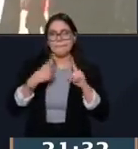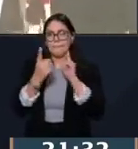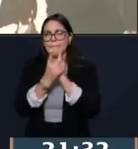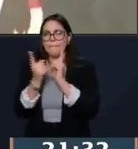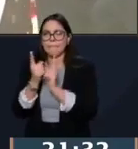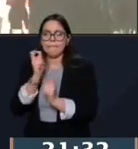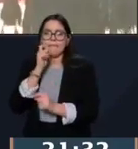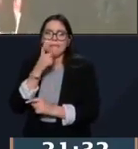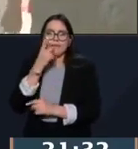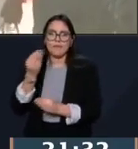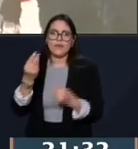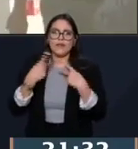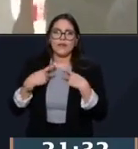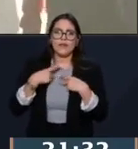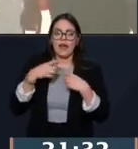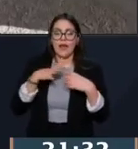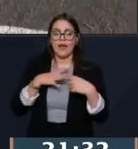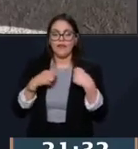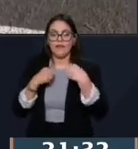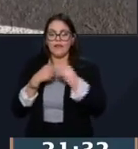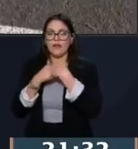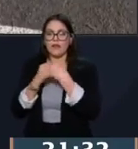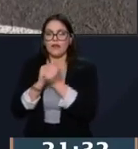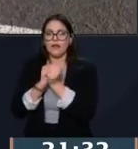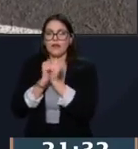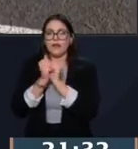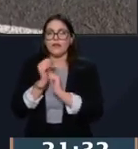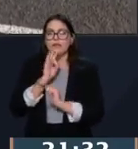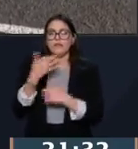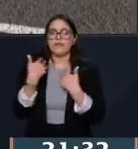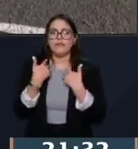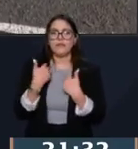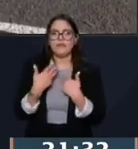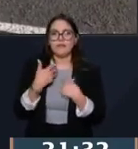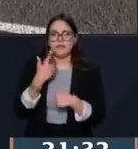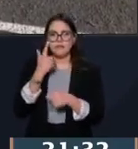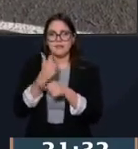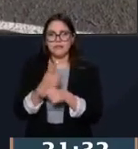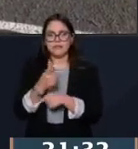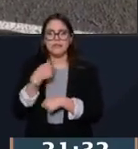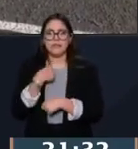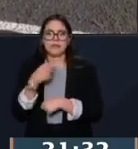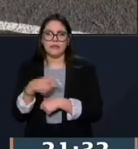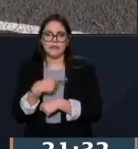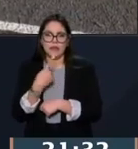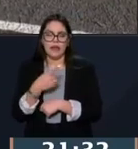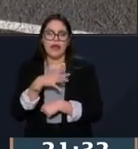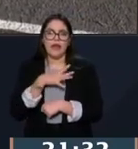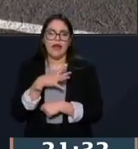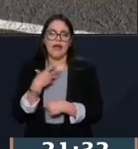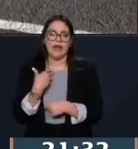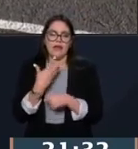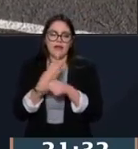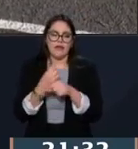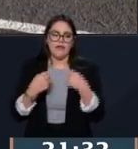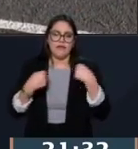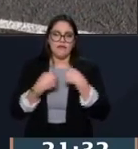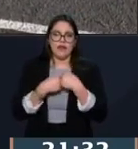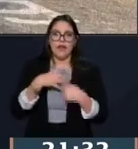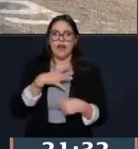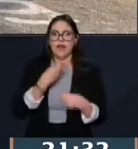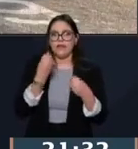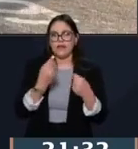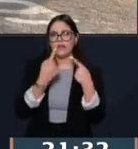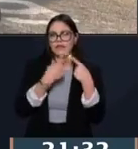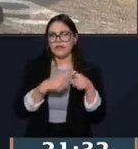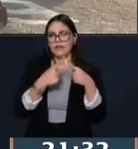es que muchos fronterizos empiezan a descubrir también que son frontera y que frontera incluye muchas de estas